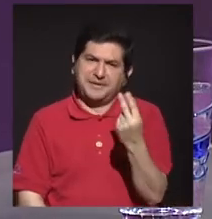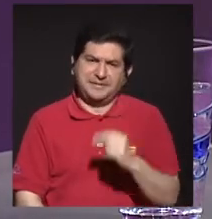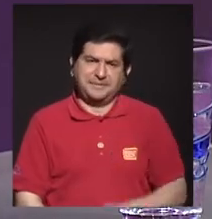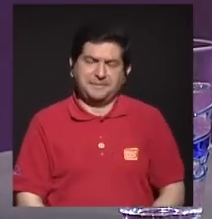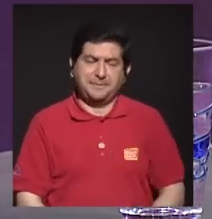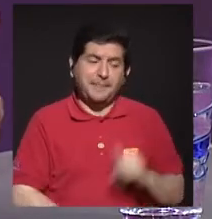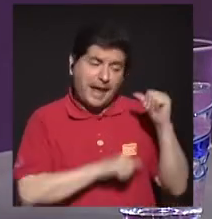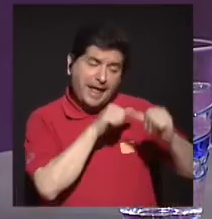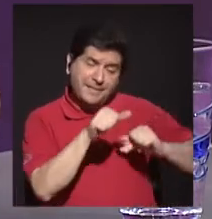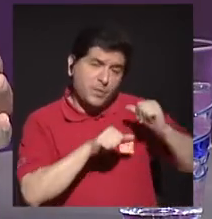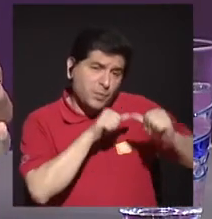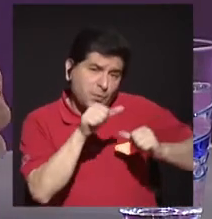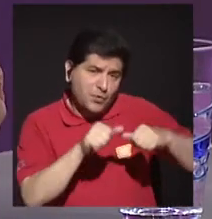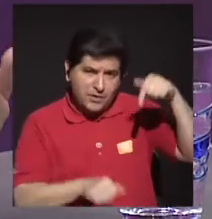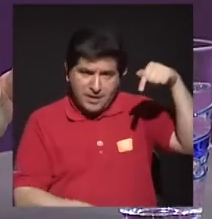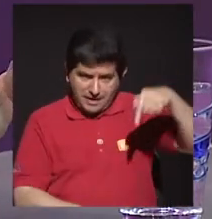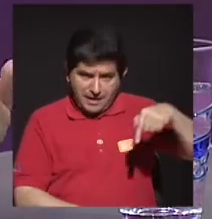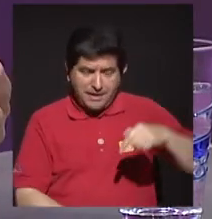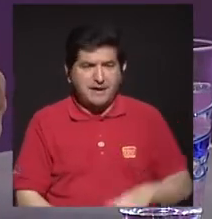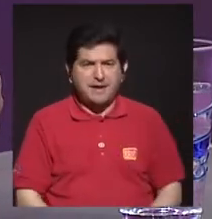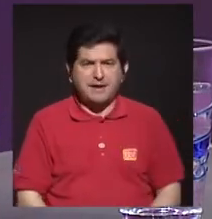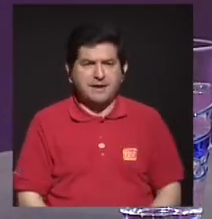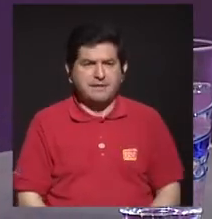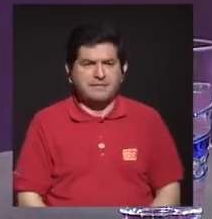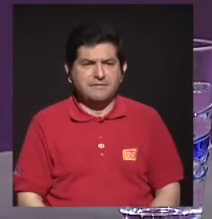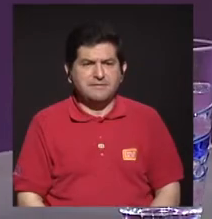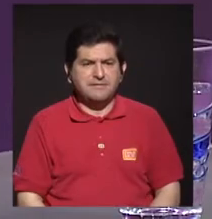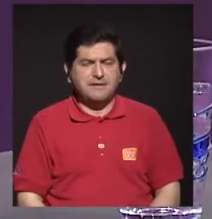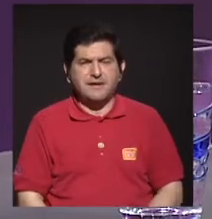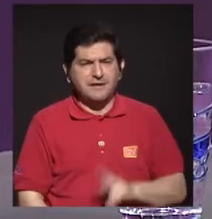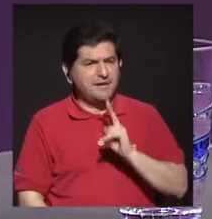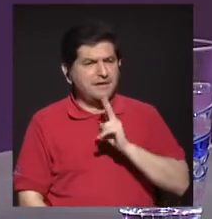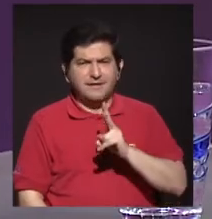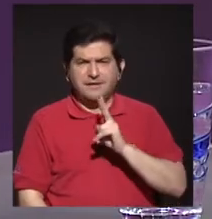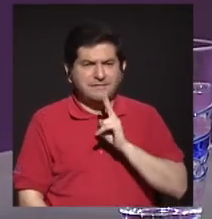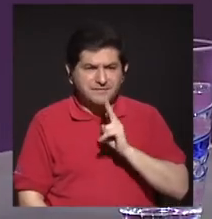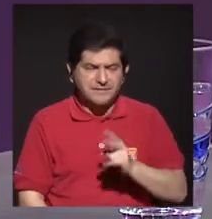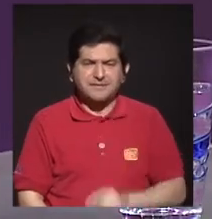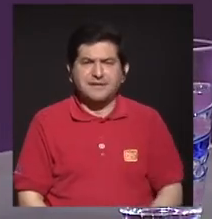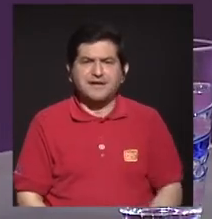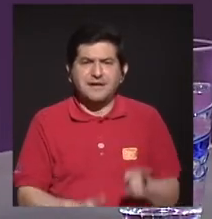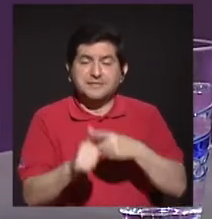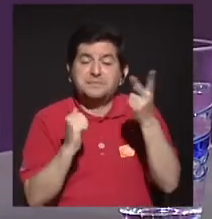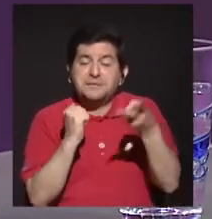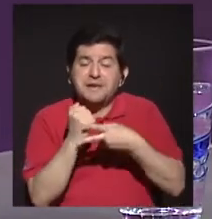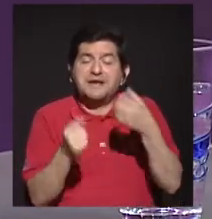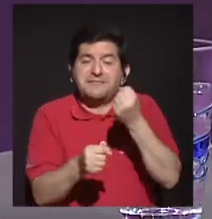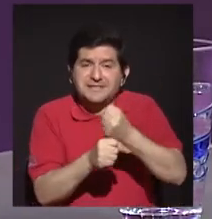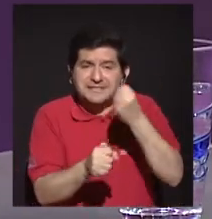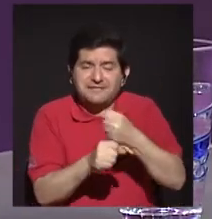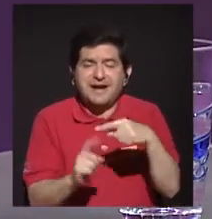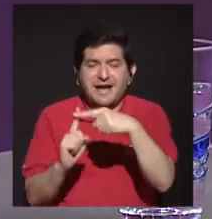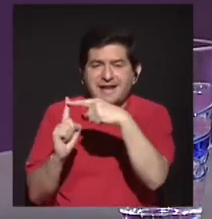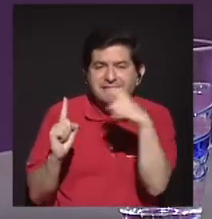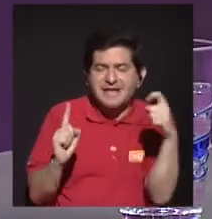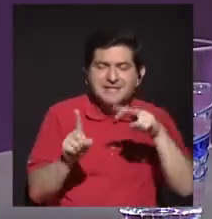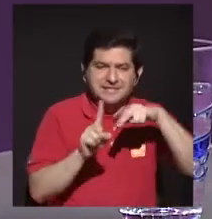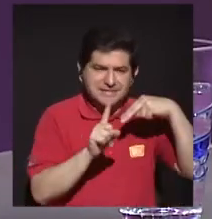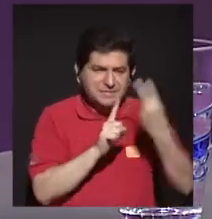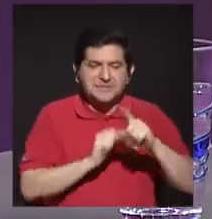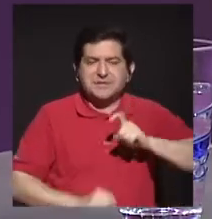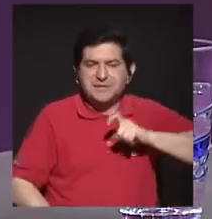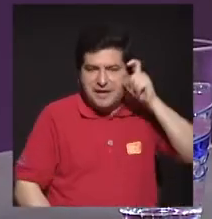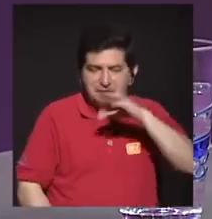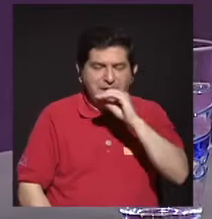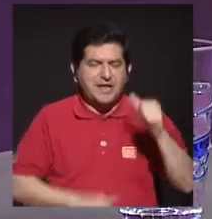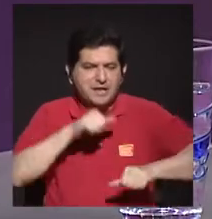la antropología, acá en la antropología, uh-huh, realmente es la primera vez que se trabaja desde una perspectiva de género